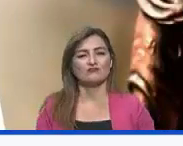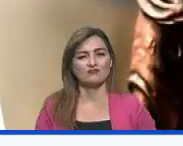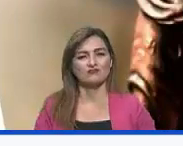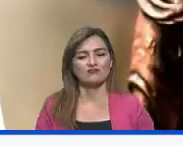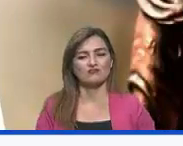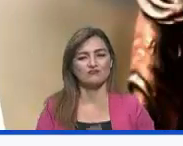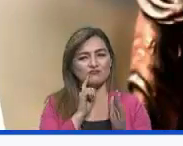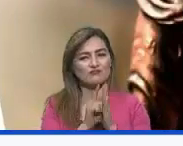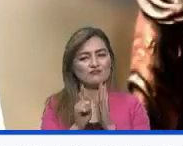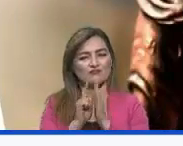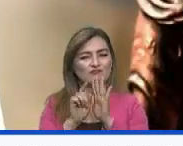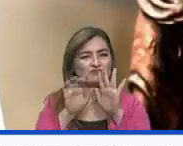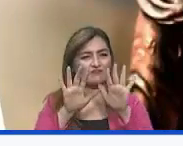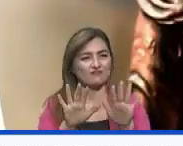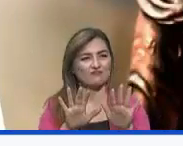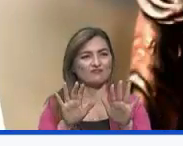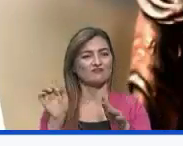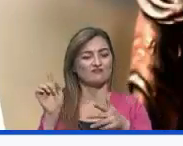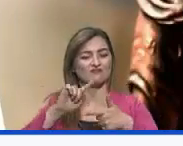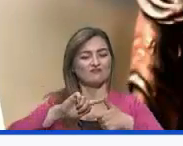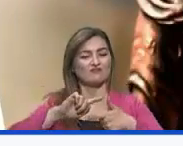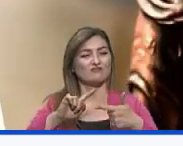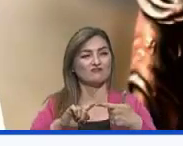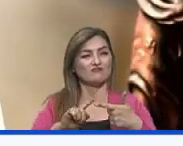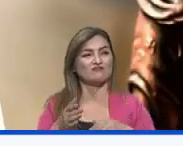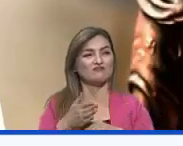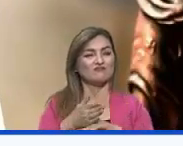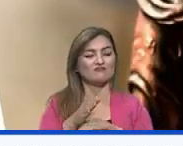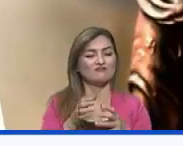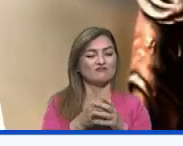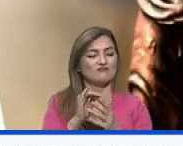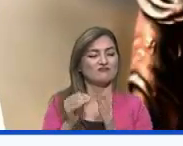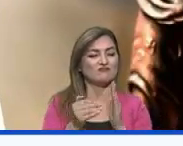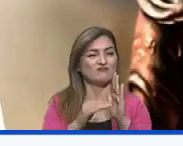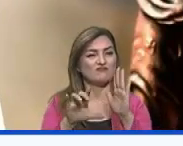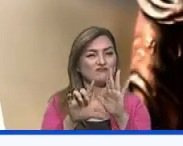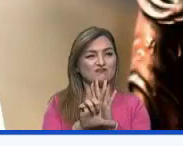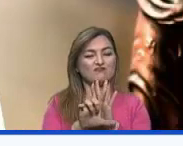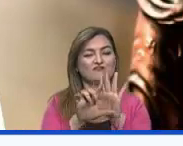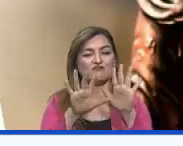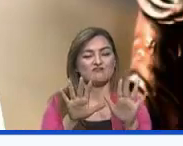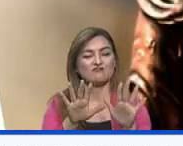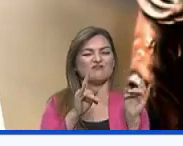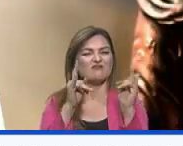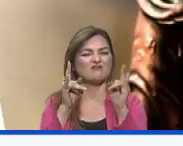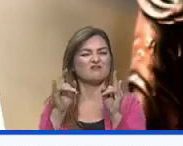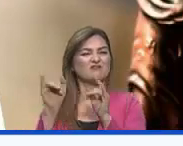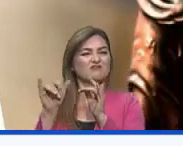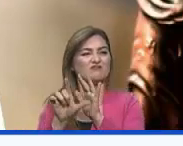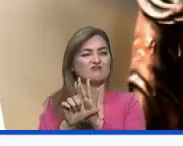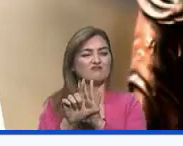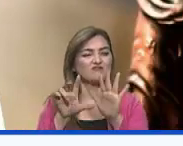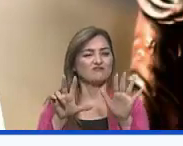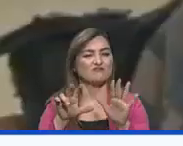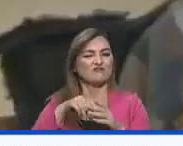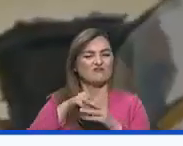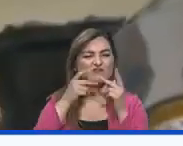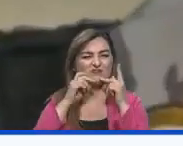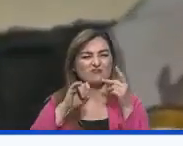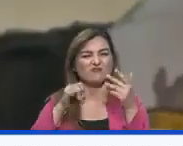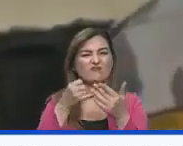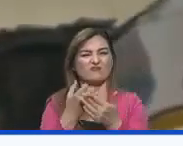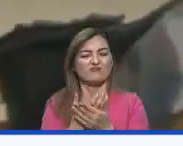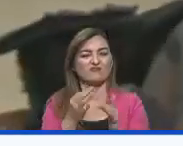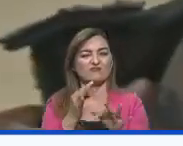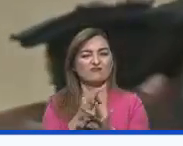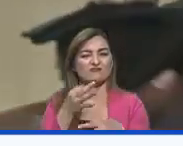Existen 10 denuncias por prevaricato, 6 por asociación ilícita, 10 por enriquecimiento ilícito y 8 por peculado, en una